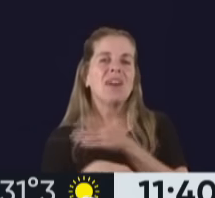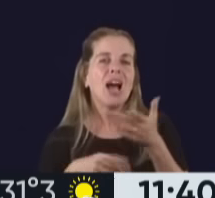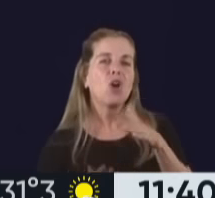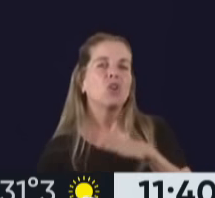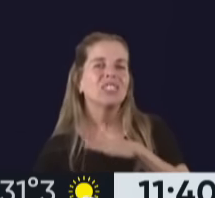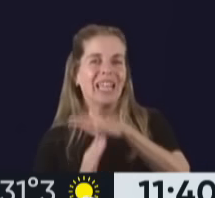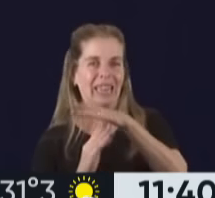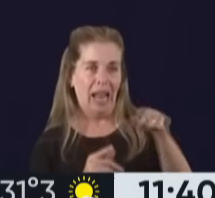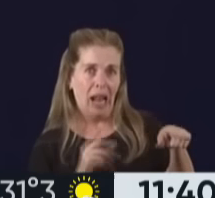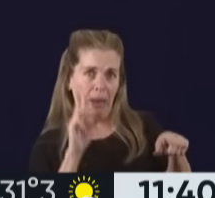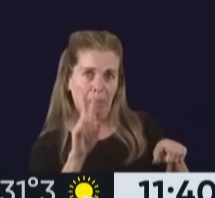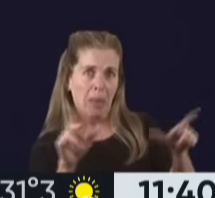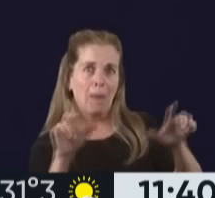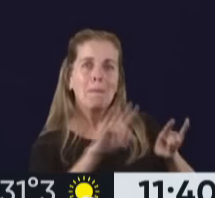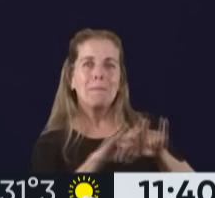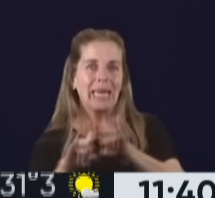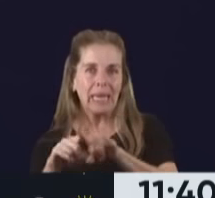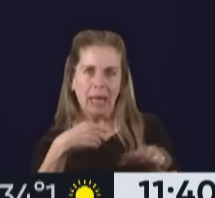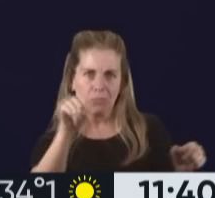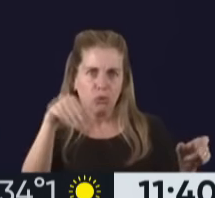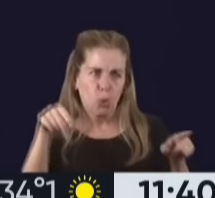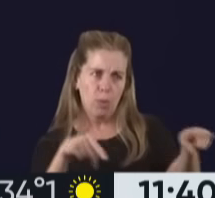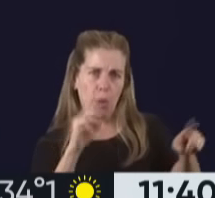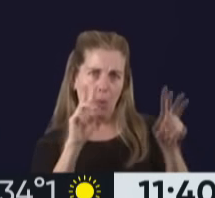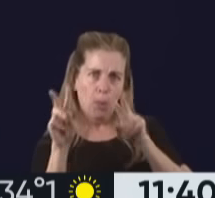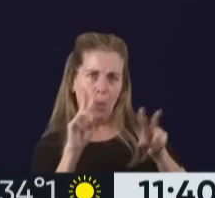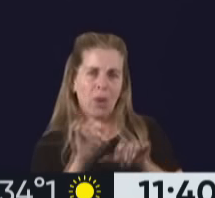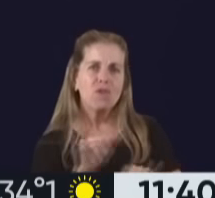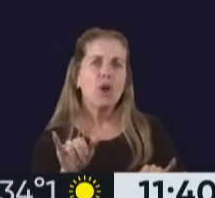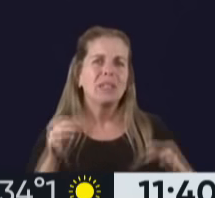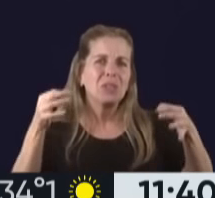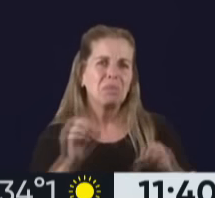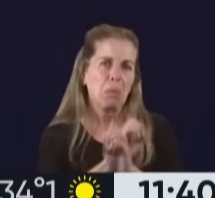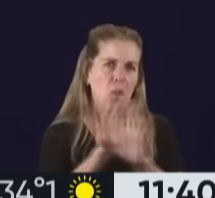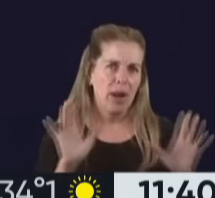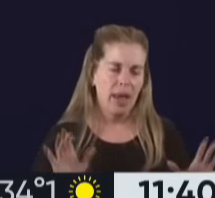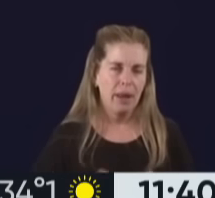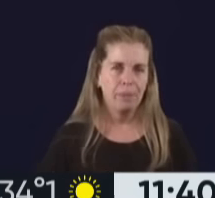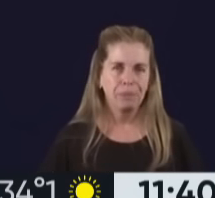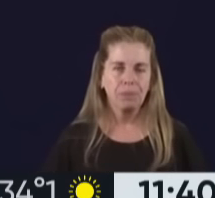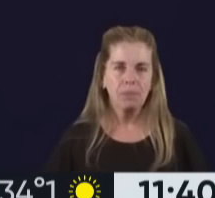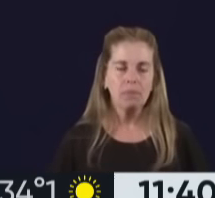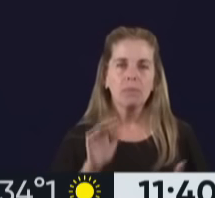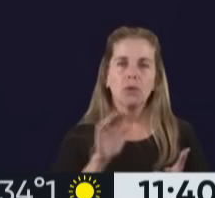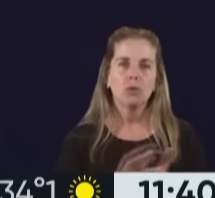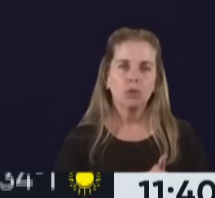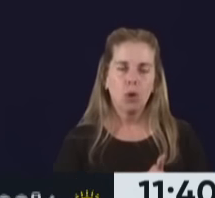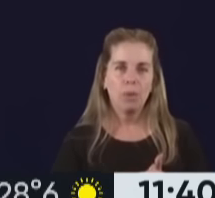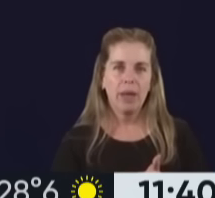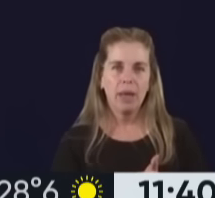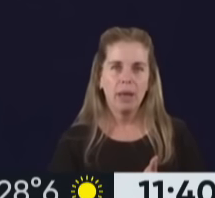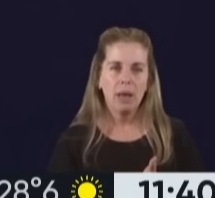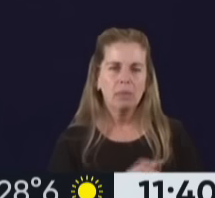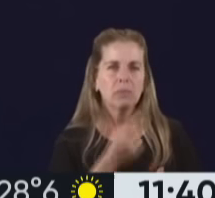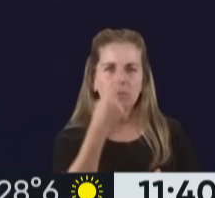encontrar la respuesta a cada una de sus dudas con respecto a lo que ocurre en el Banco Central. Y con respecto a...